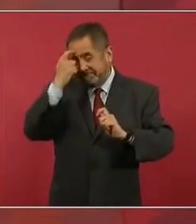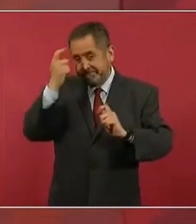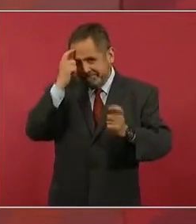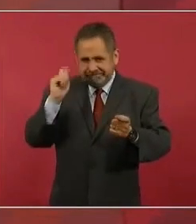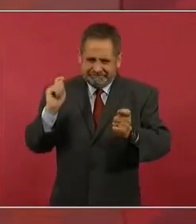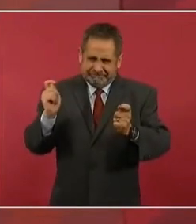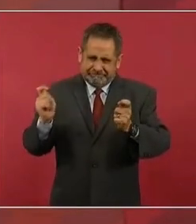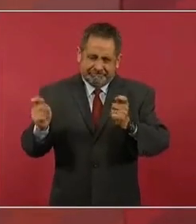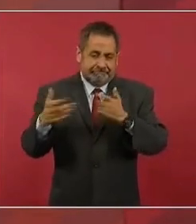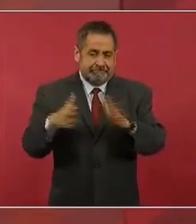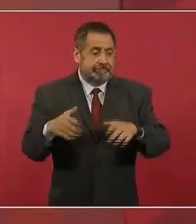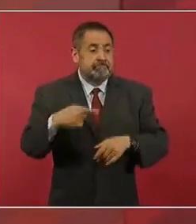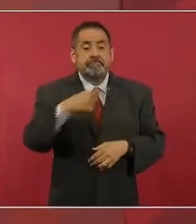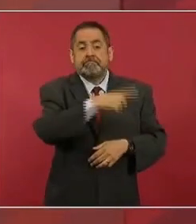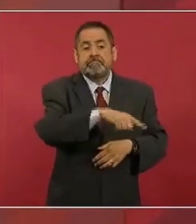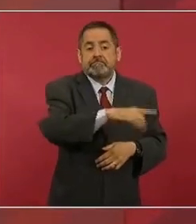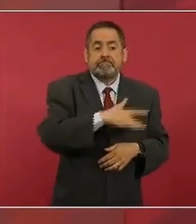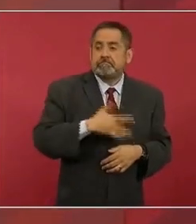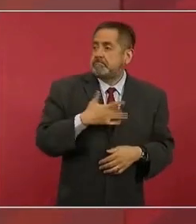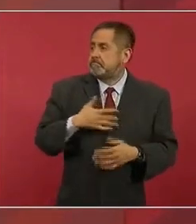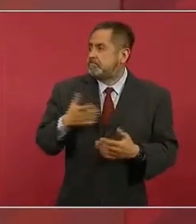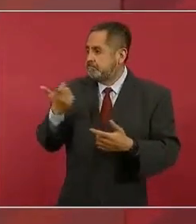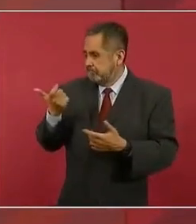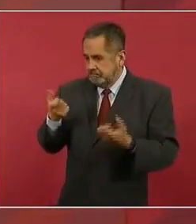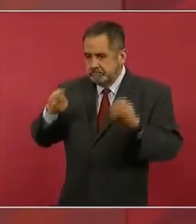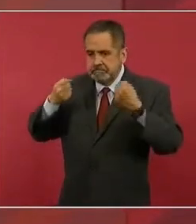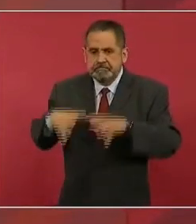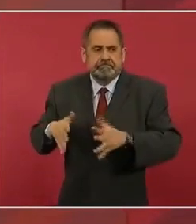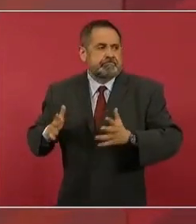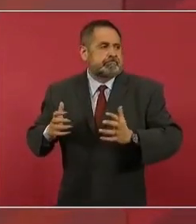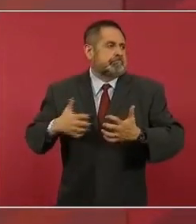que sienten que han perdido privilegios